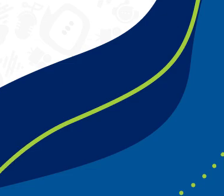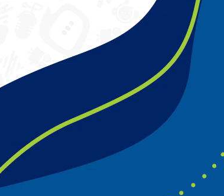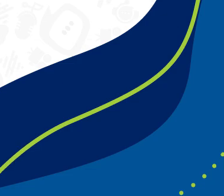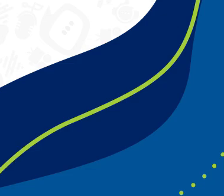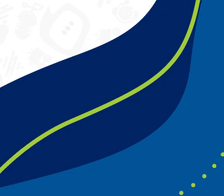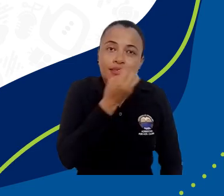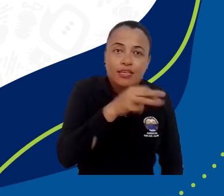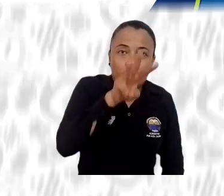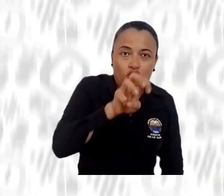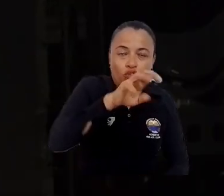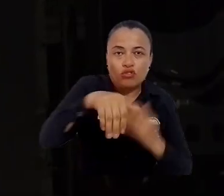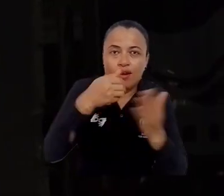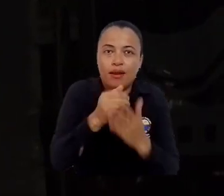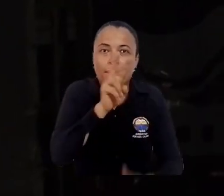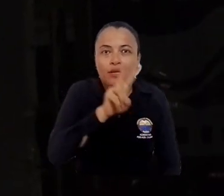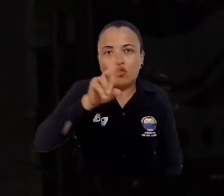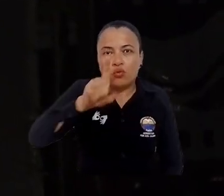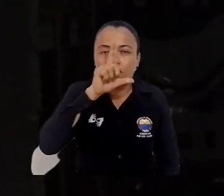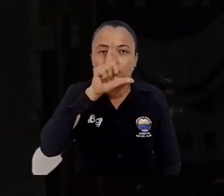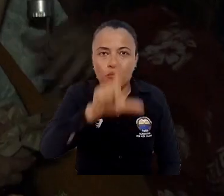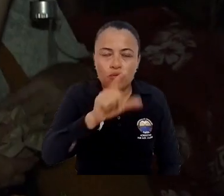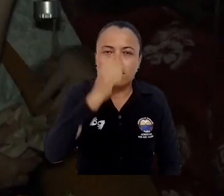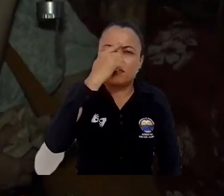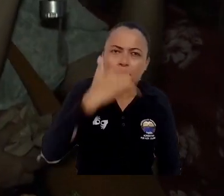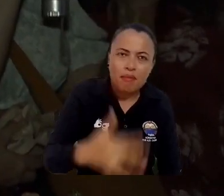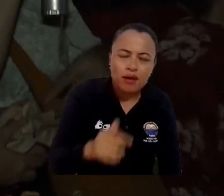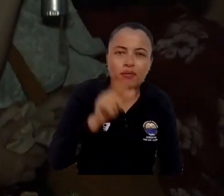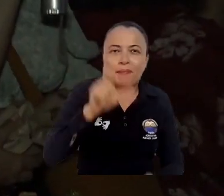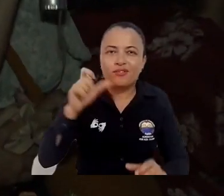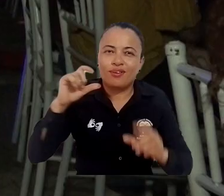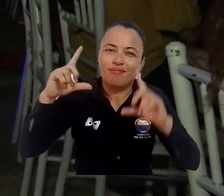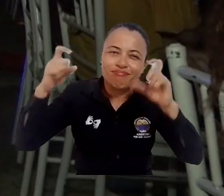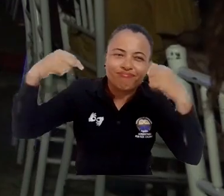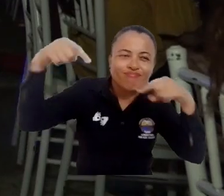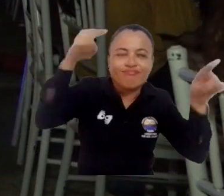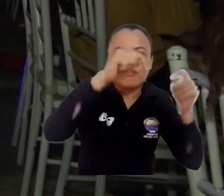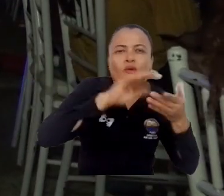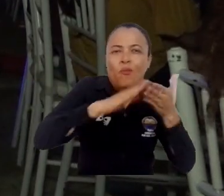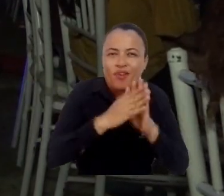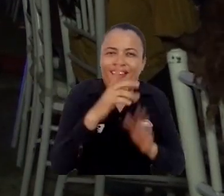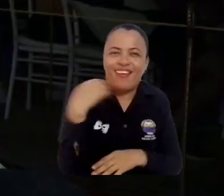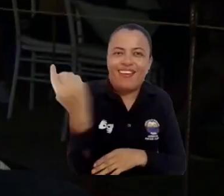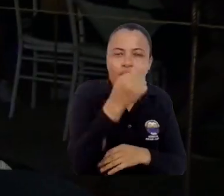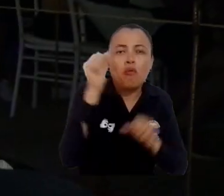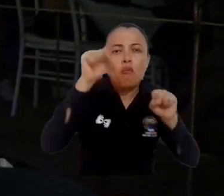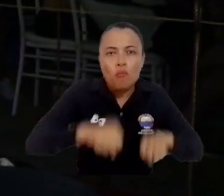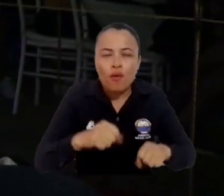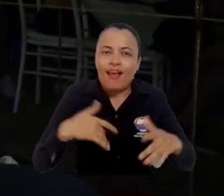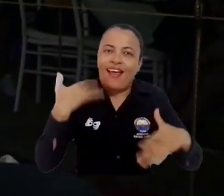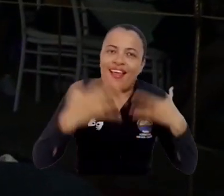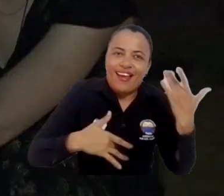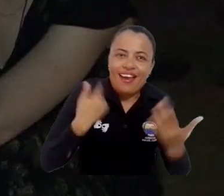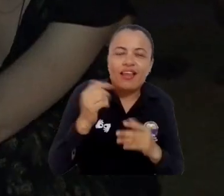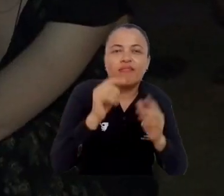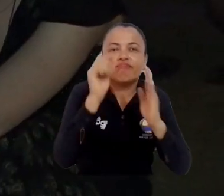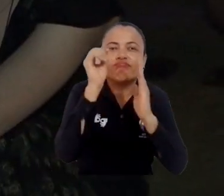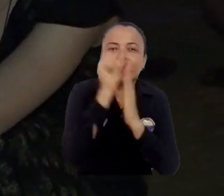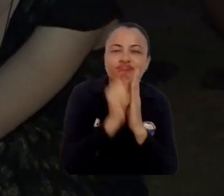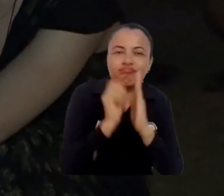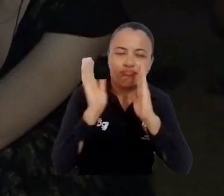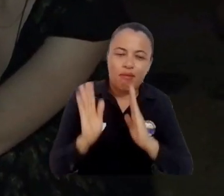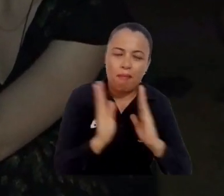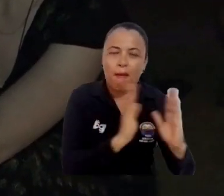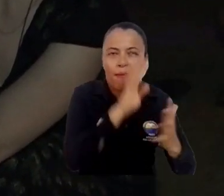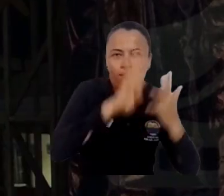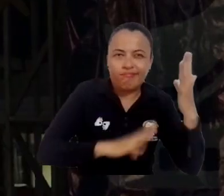mar del 18 al 21 de Julio Sam marios turistas y comunidad en general podrán disfrutar de una programación en torno